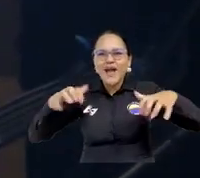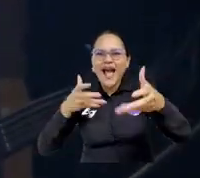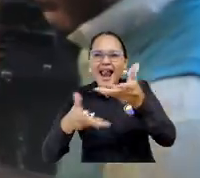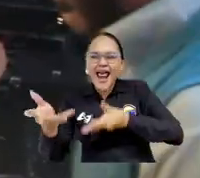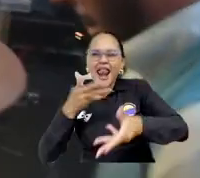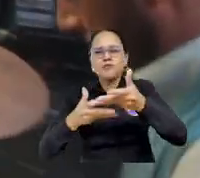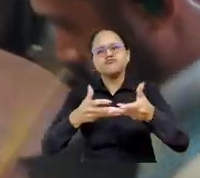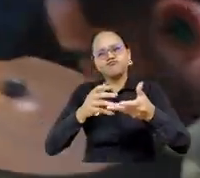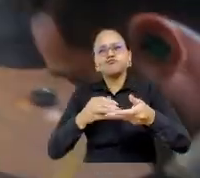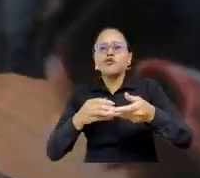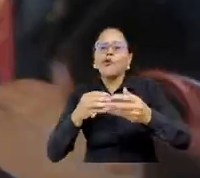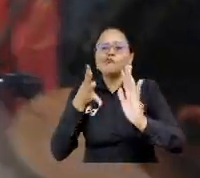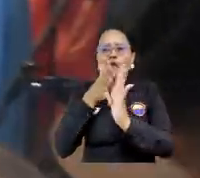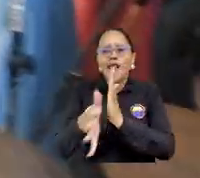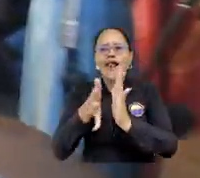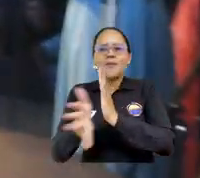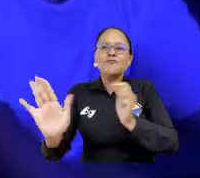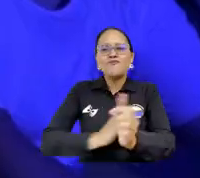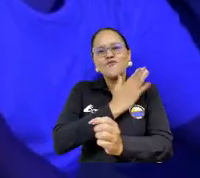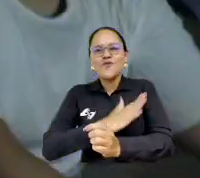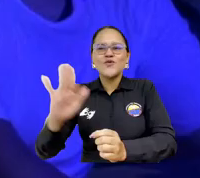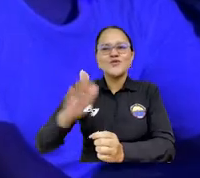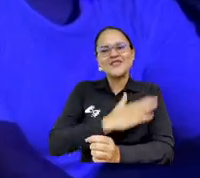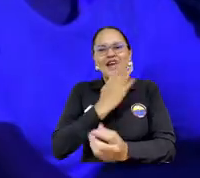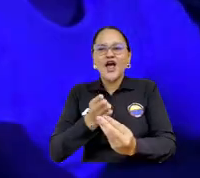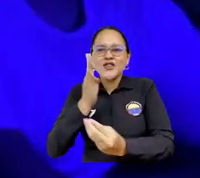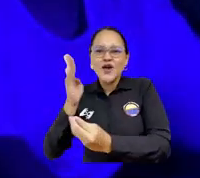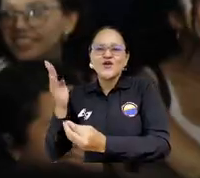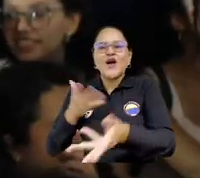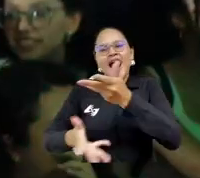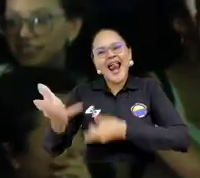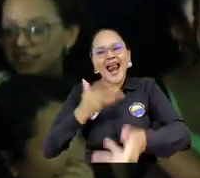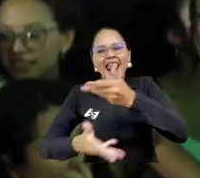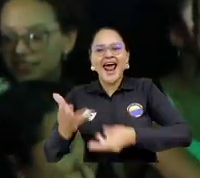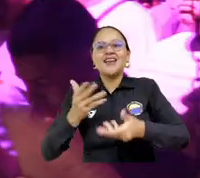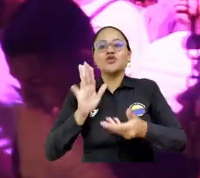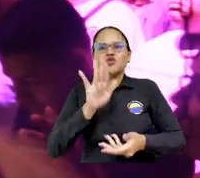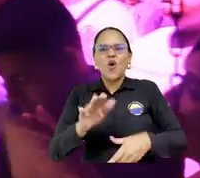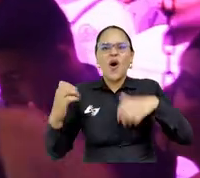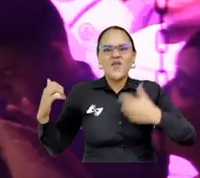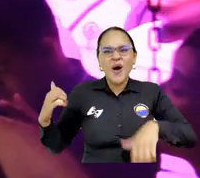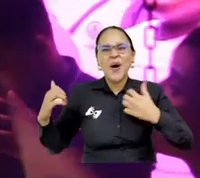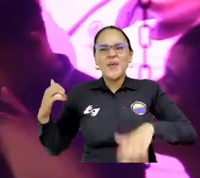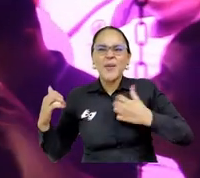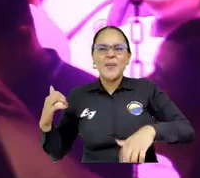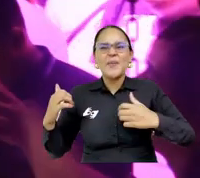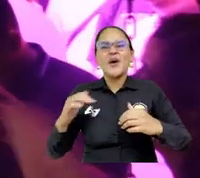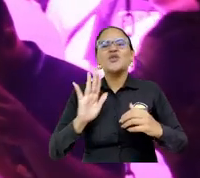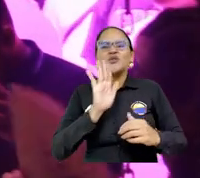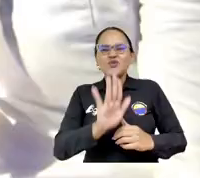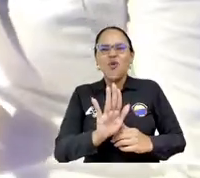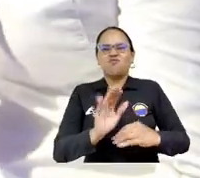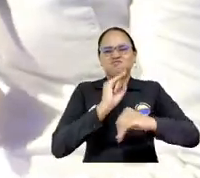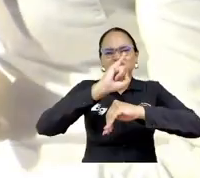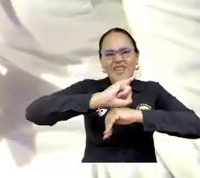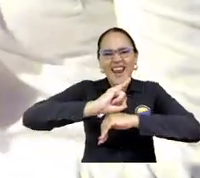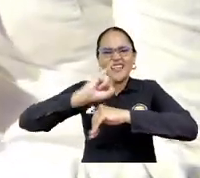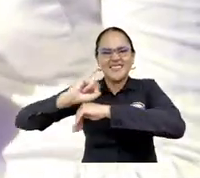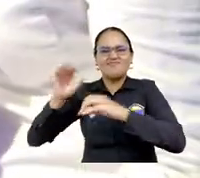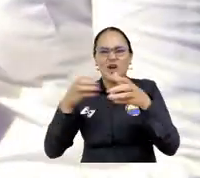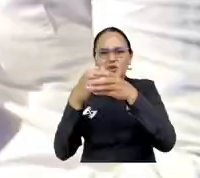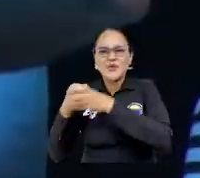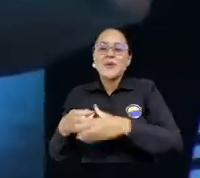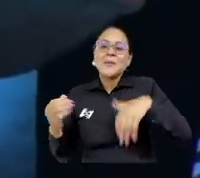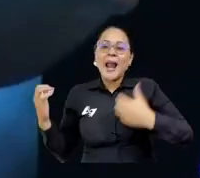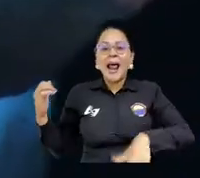Leche para recibir mensajes espirituales a través de la música. Bandas y artistas de diferentes géneros musicales, iglesias y